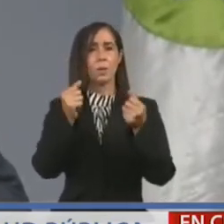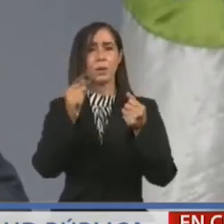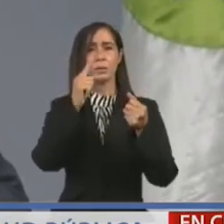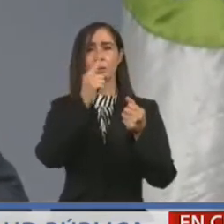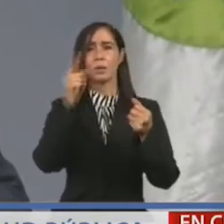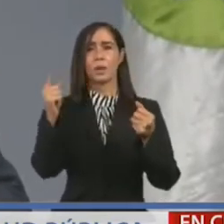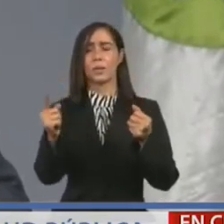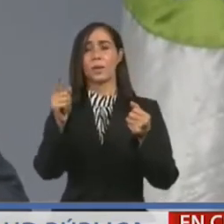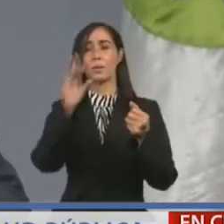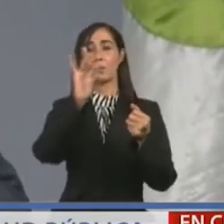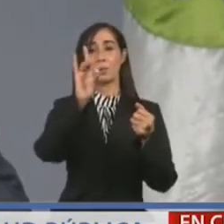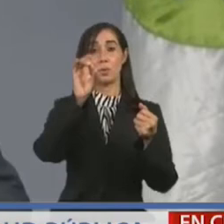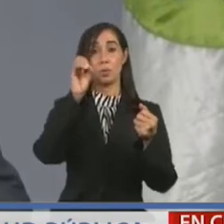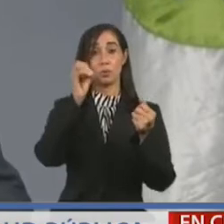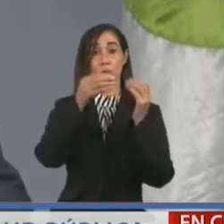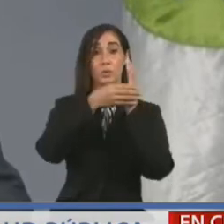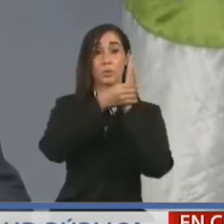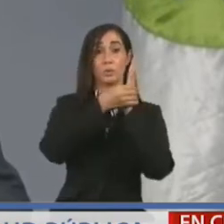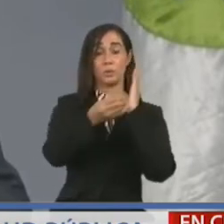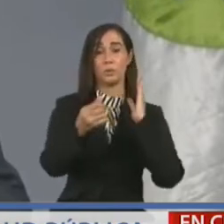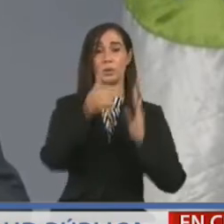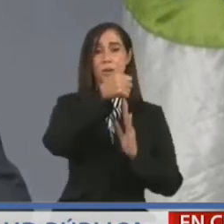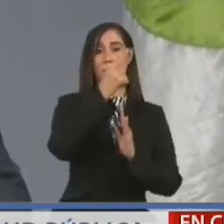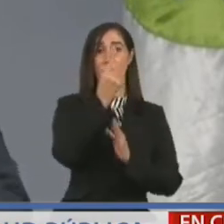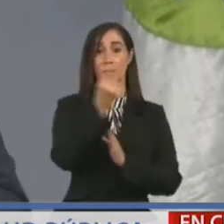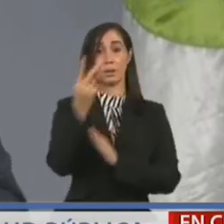unidad de $800.